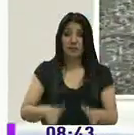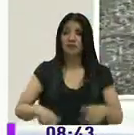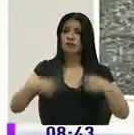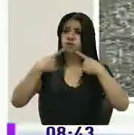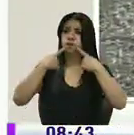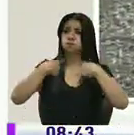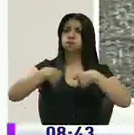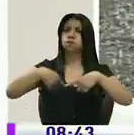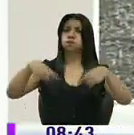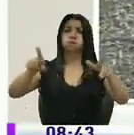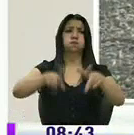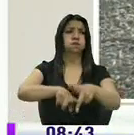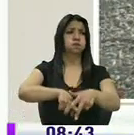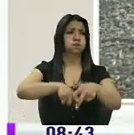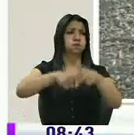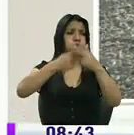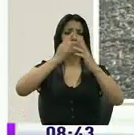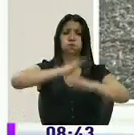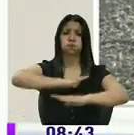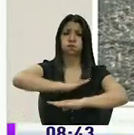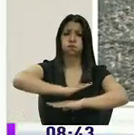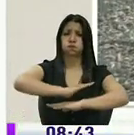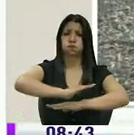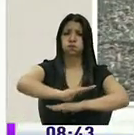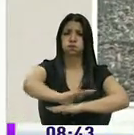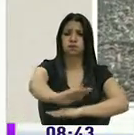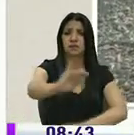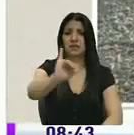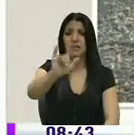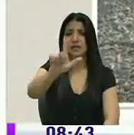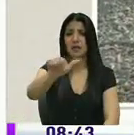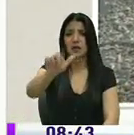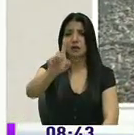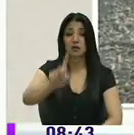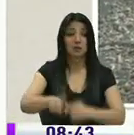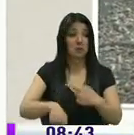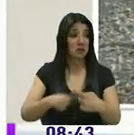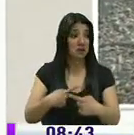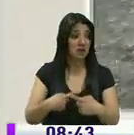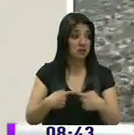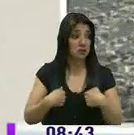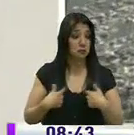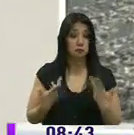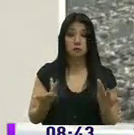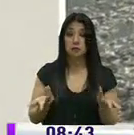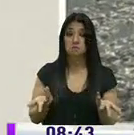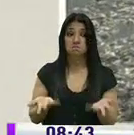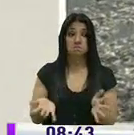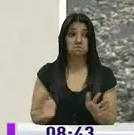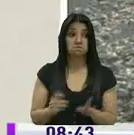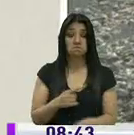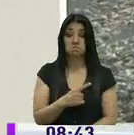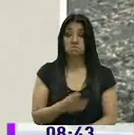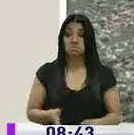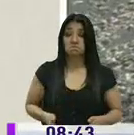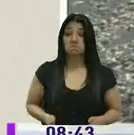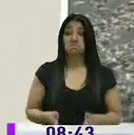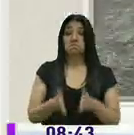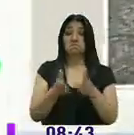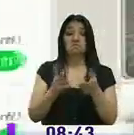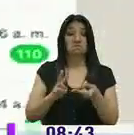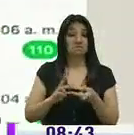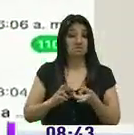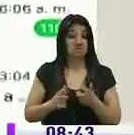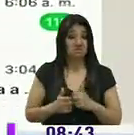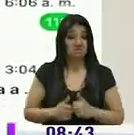comenzamos la representación de la vida y lalo no sé cuando nada y ahí está y eso está vía que está mixta un verdadero